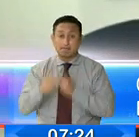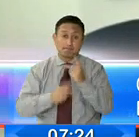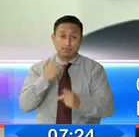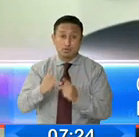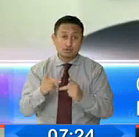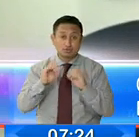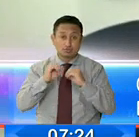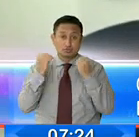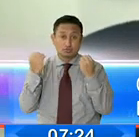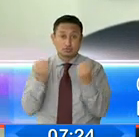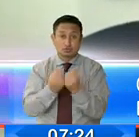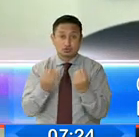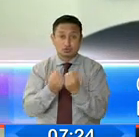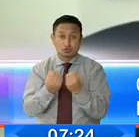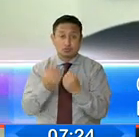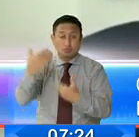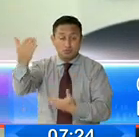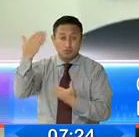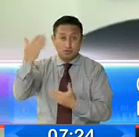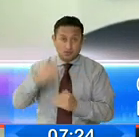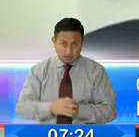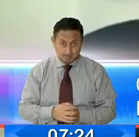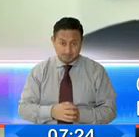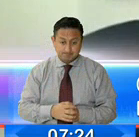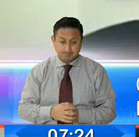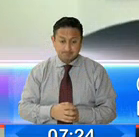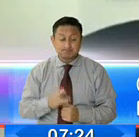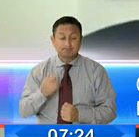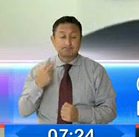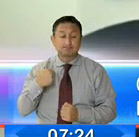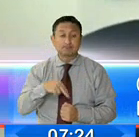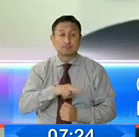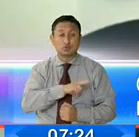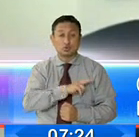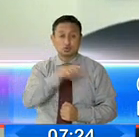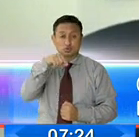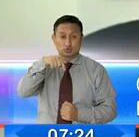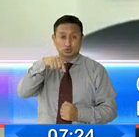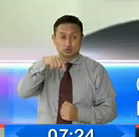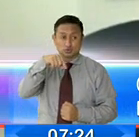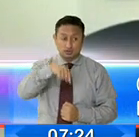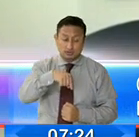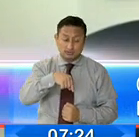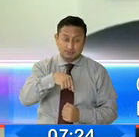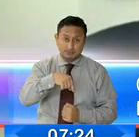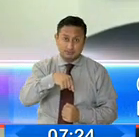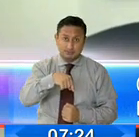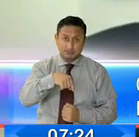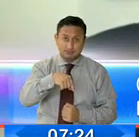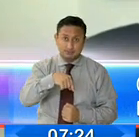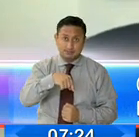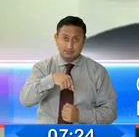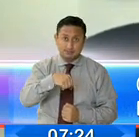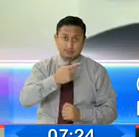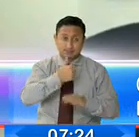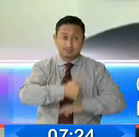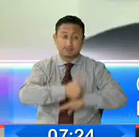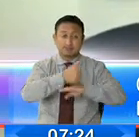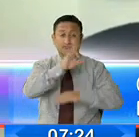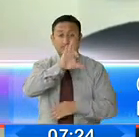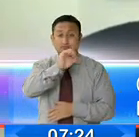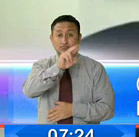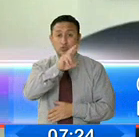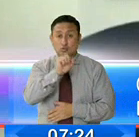las organizaciones políticas. Nosotros nos vimos en el caso de recusarle al doctor Ángel